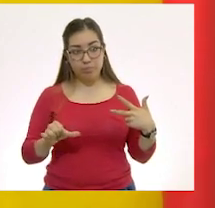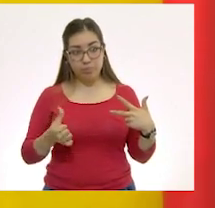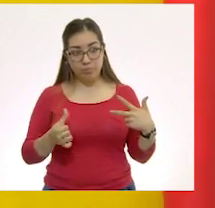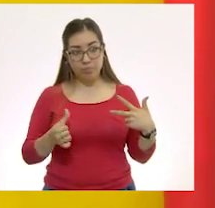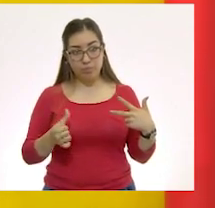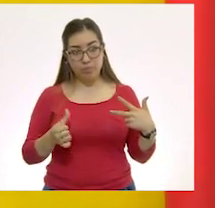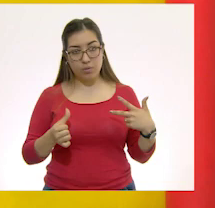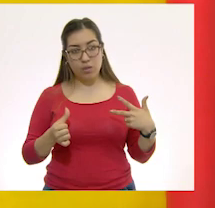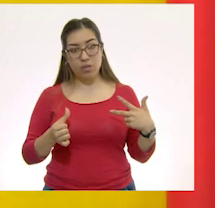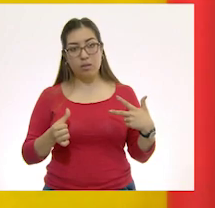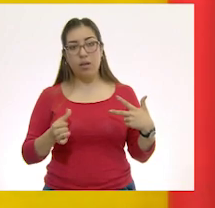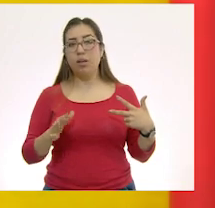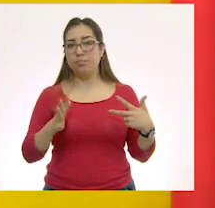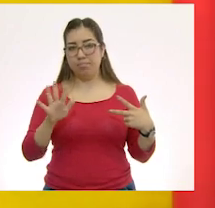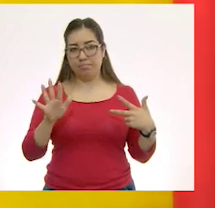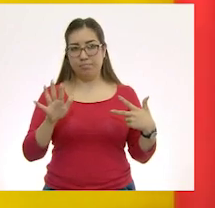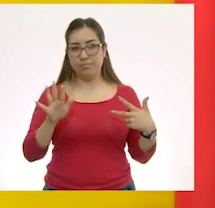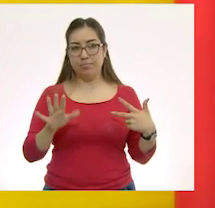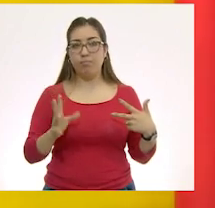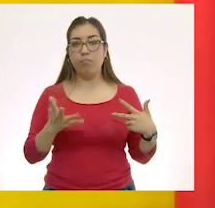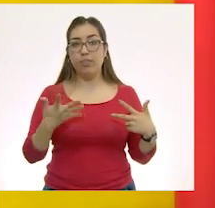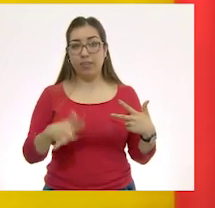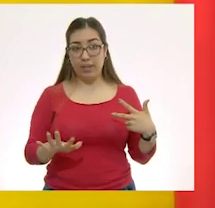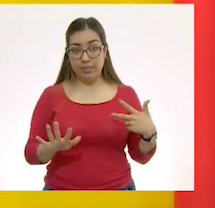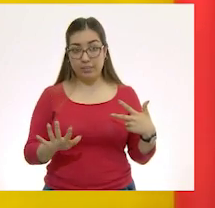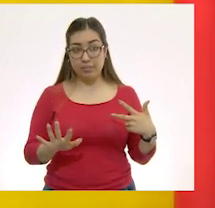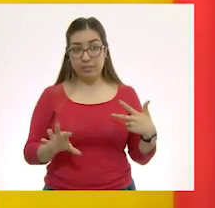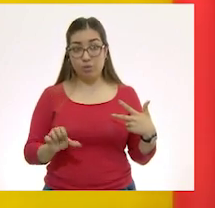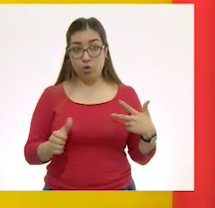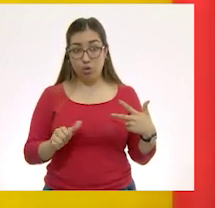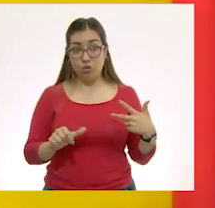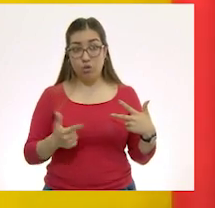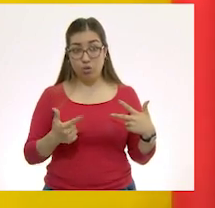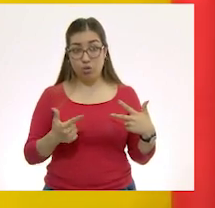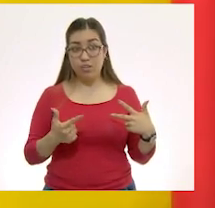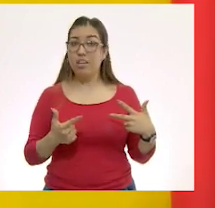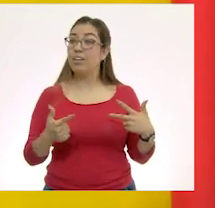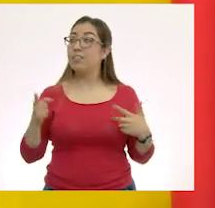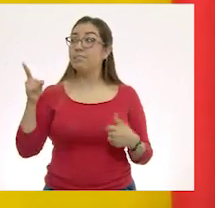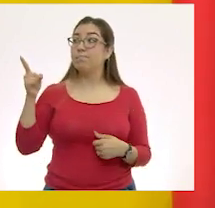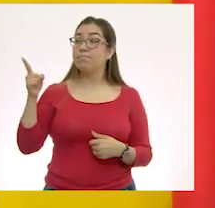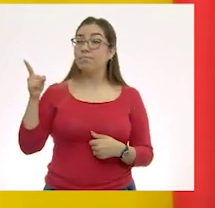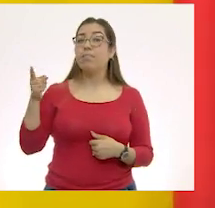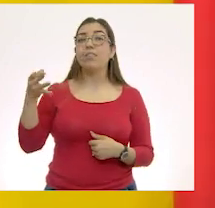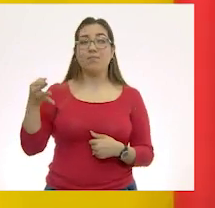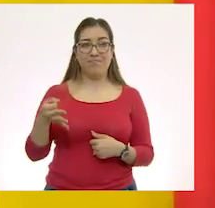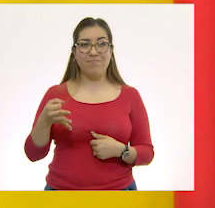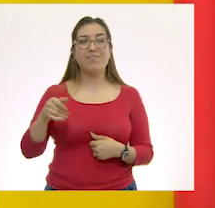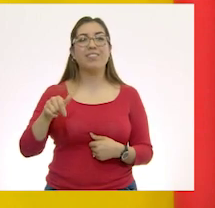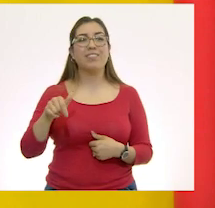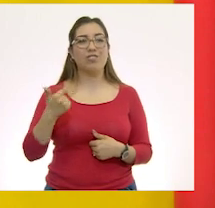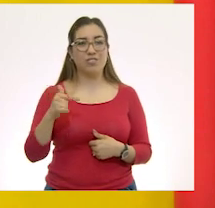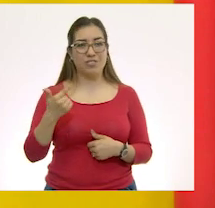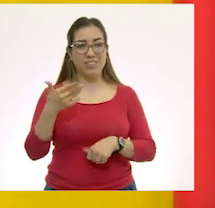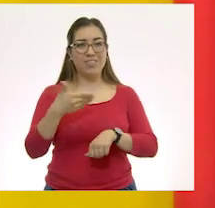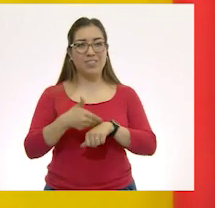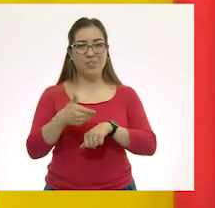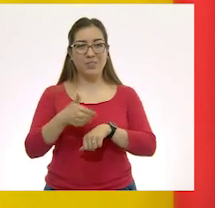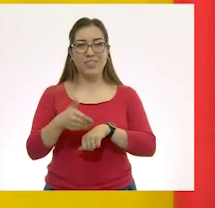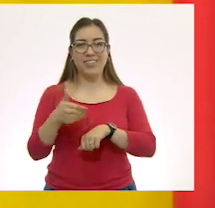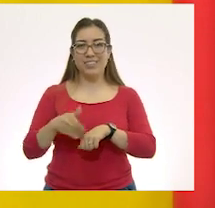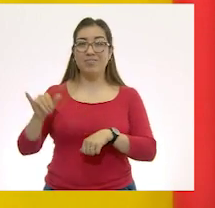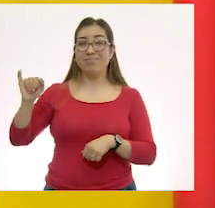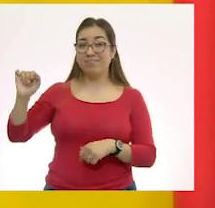12 entonces quiere decir que 10 11 12 ya ya lo puso